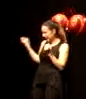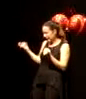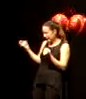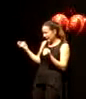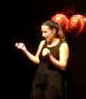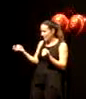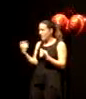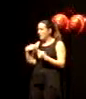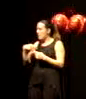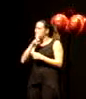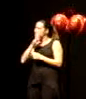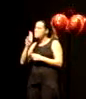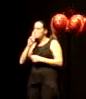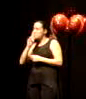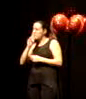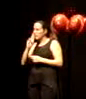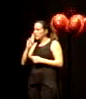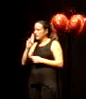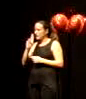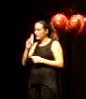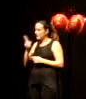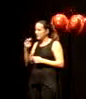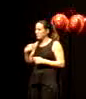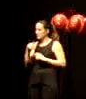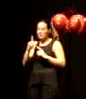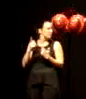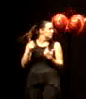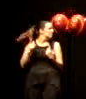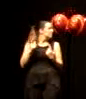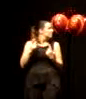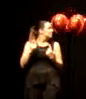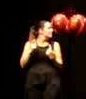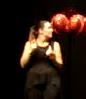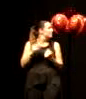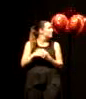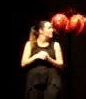Mamá, ¿son gemelas? No, hijo, son monjas.